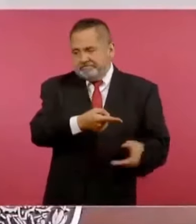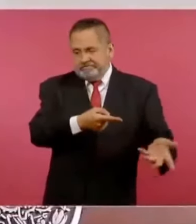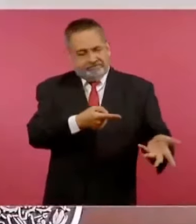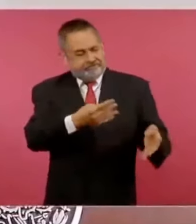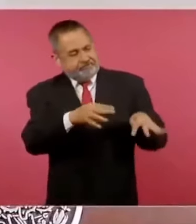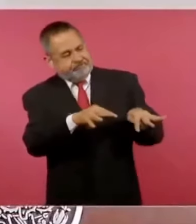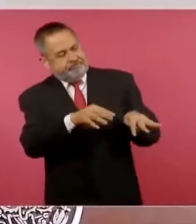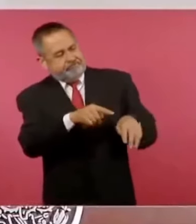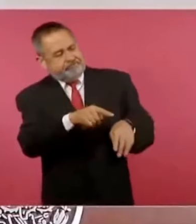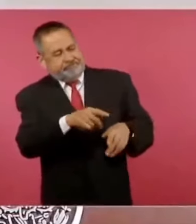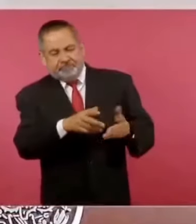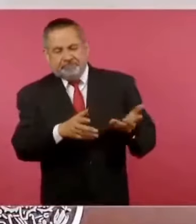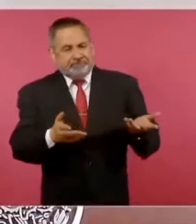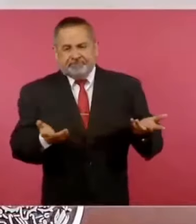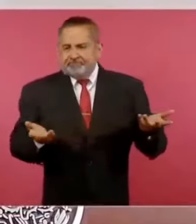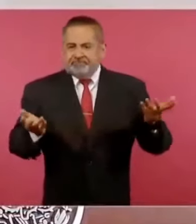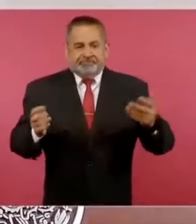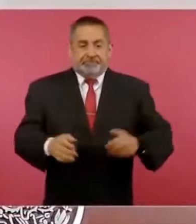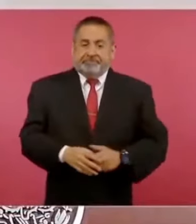y